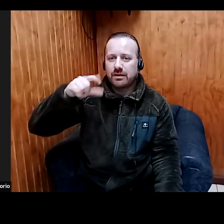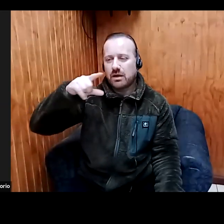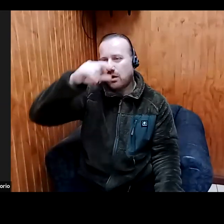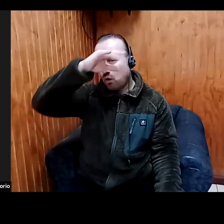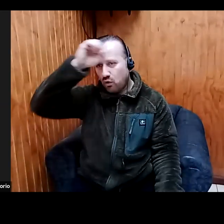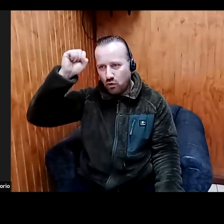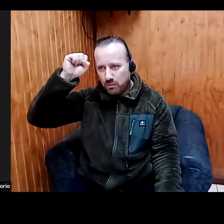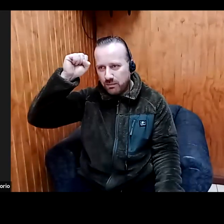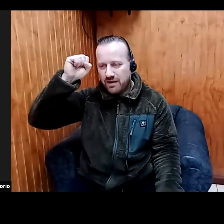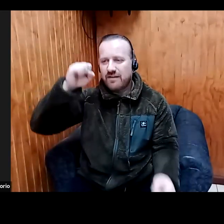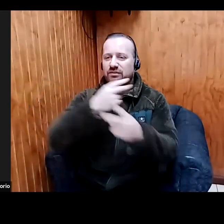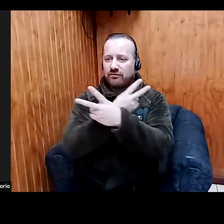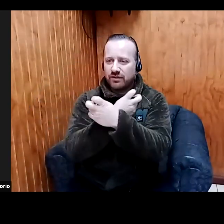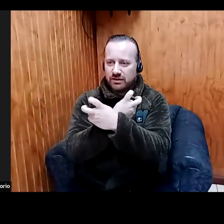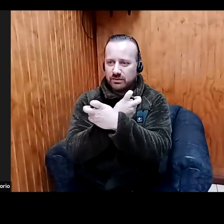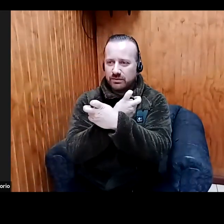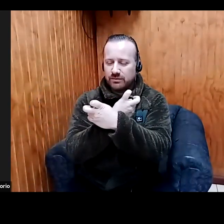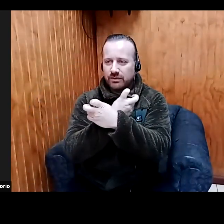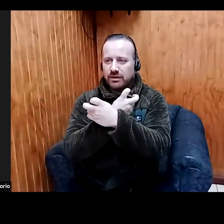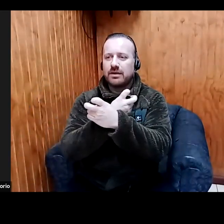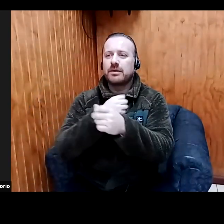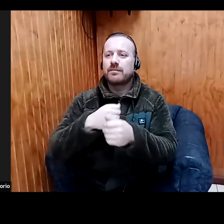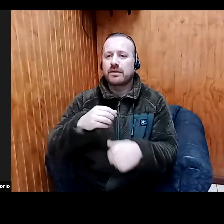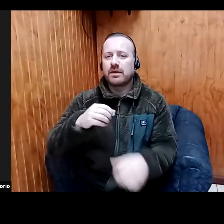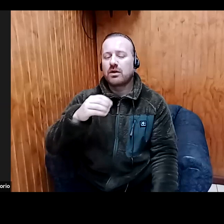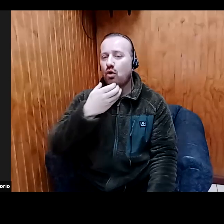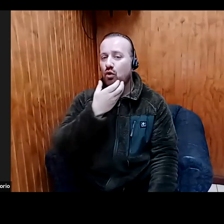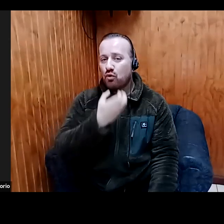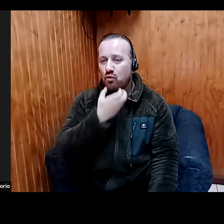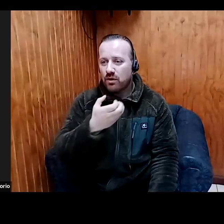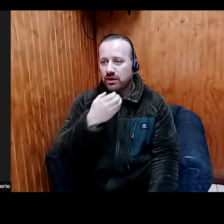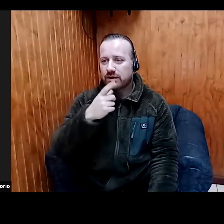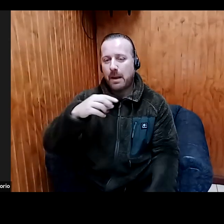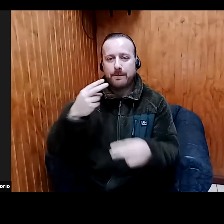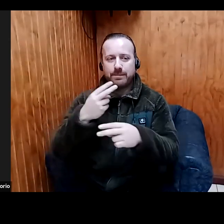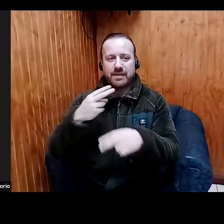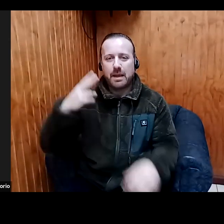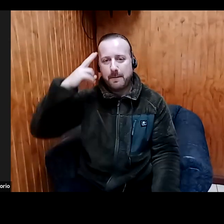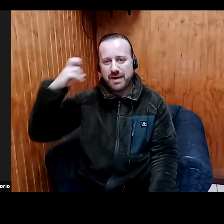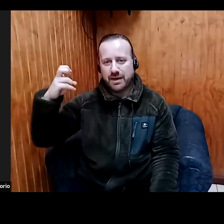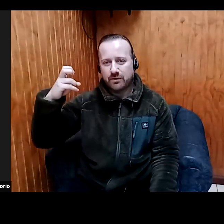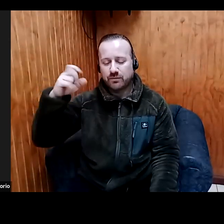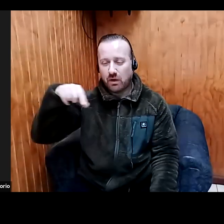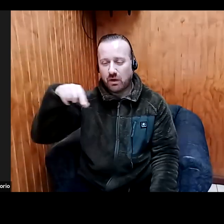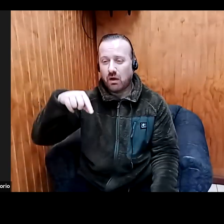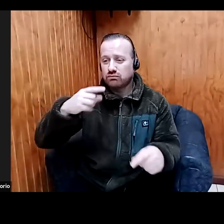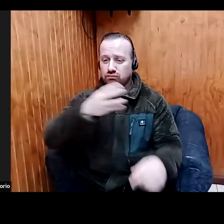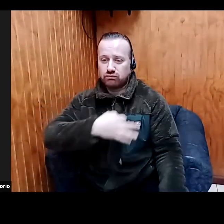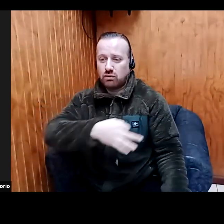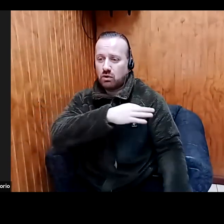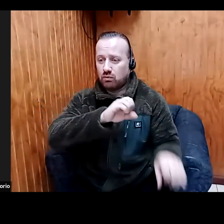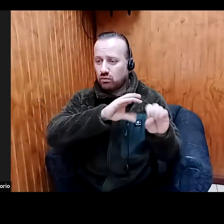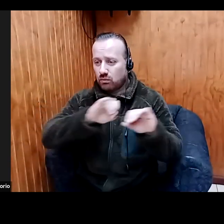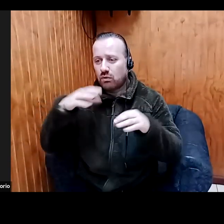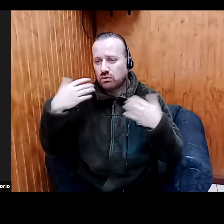Paraguay, Venezuela, Panamá, Cuba, República Dominicana y México, con quienes a través de sus ministerios de educación nos hemos